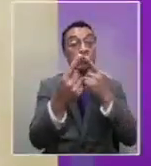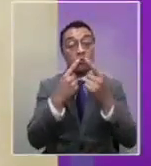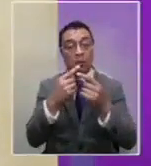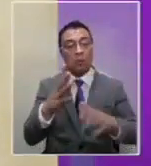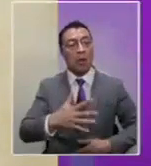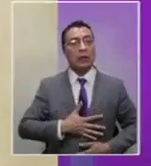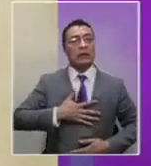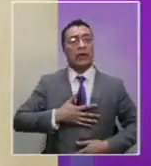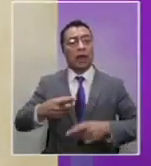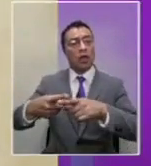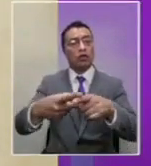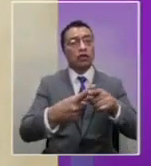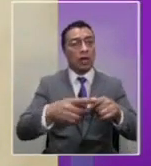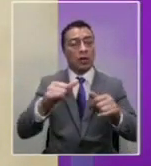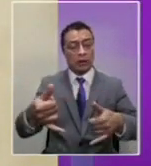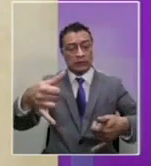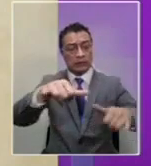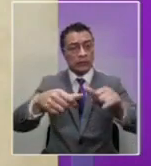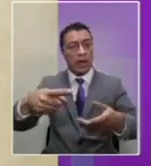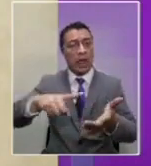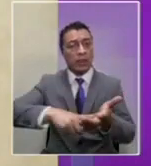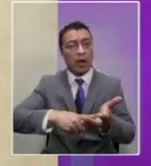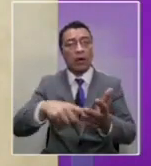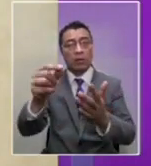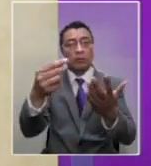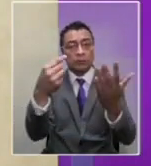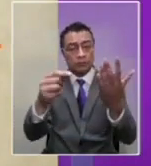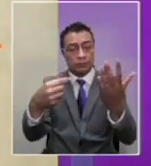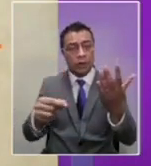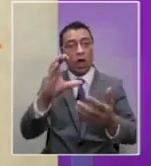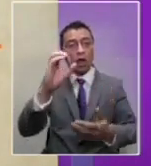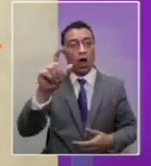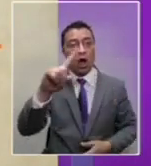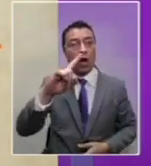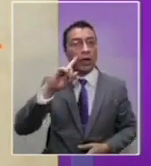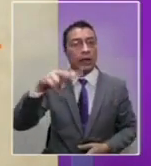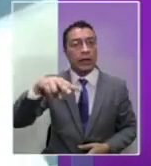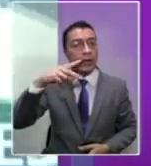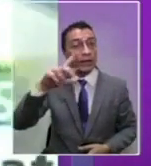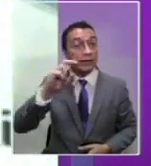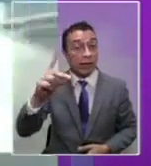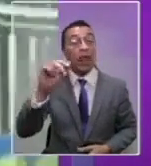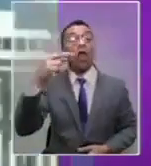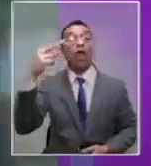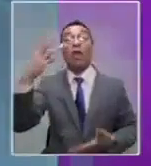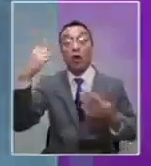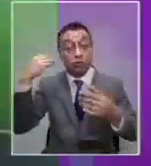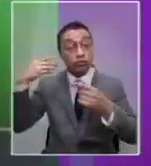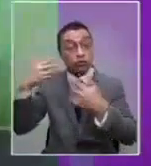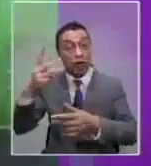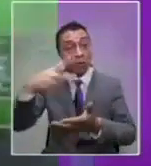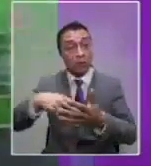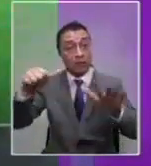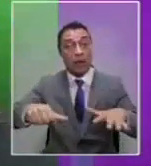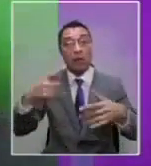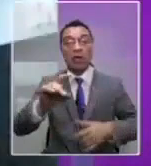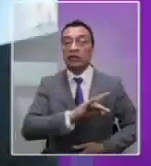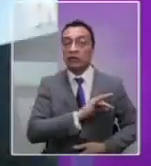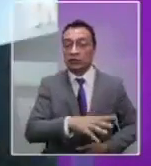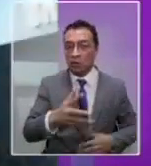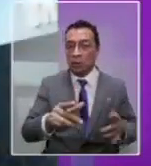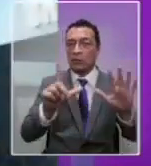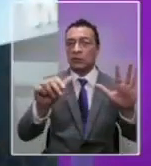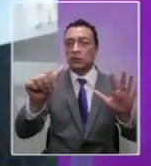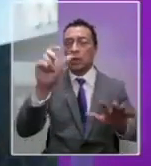Según la encuesta de percepción social y de la ciencia y la tecnología realizada por CONICIT en 2016, un 70% de los chilenos y